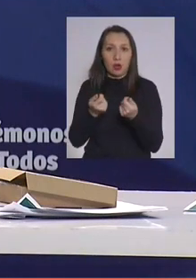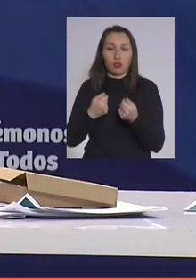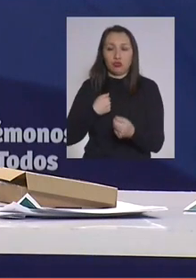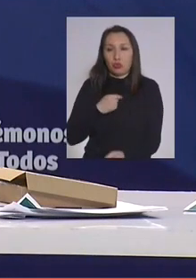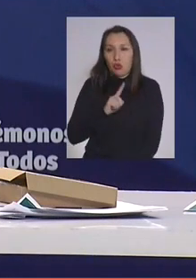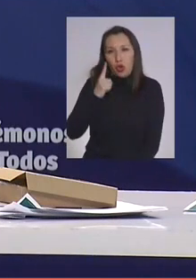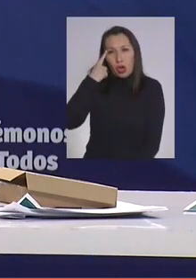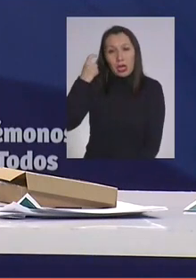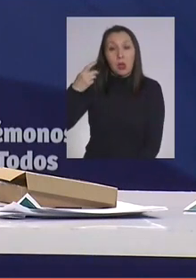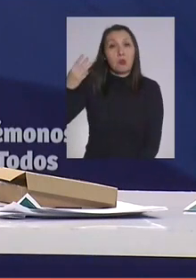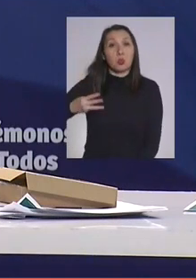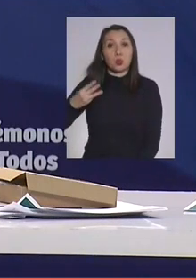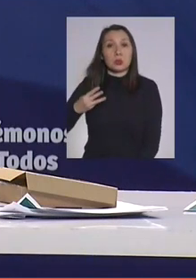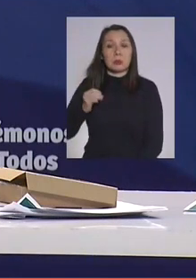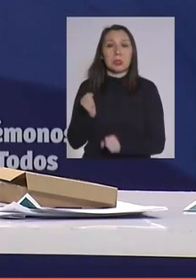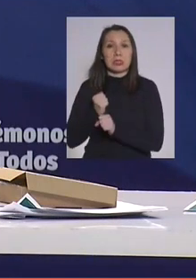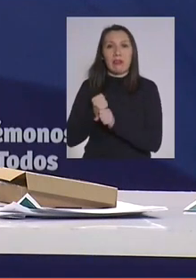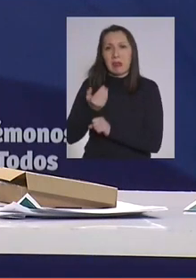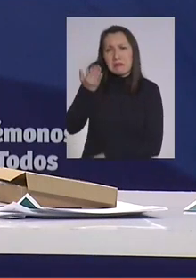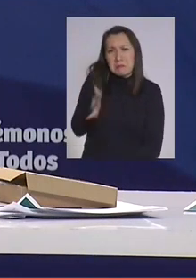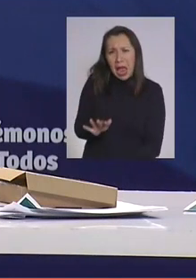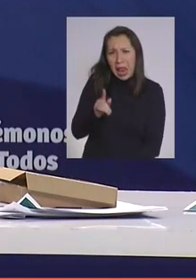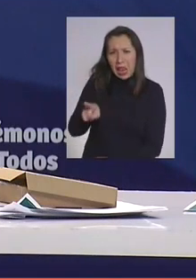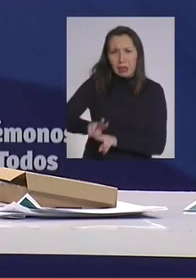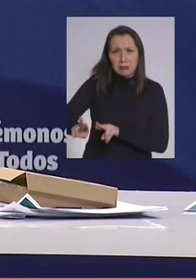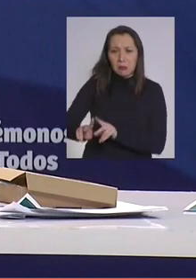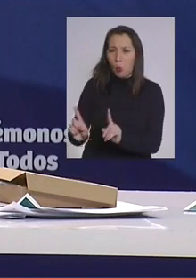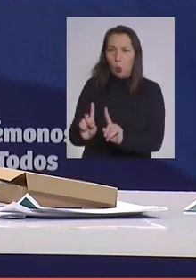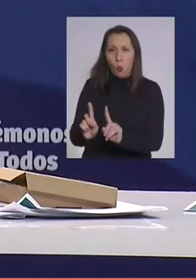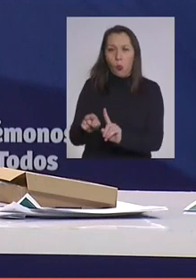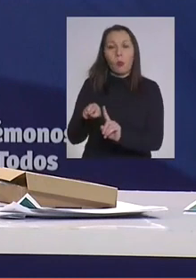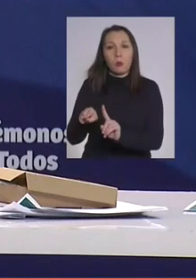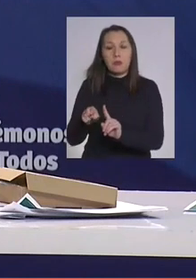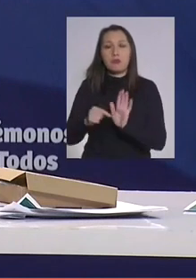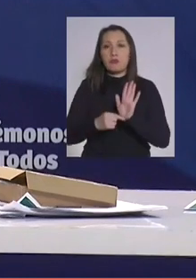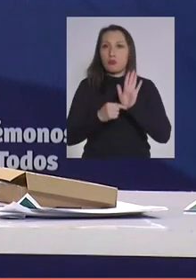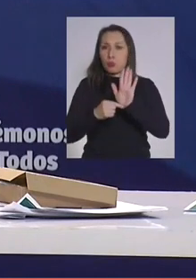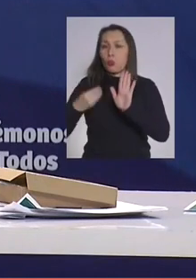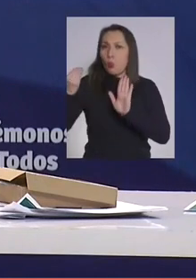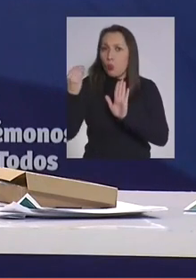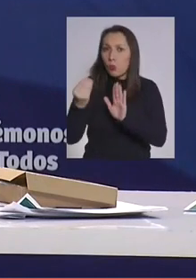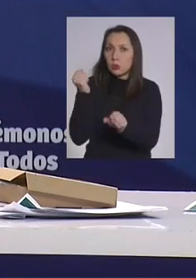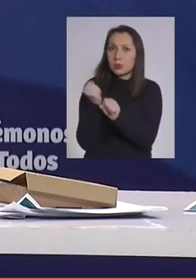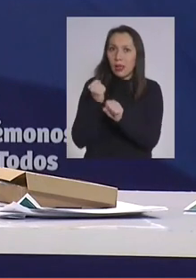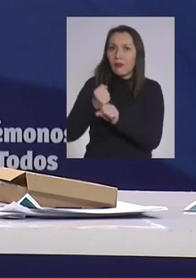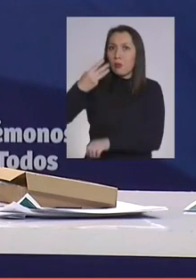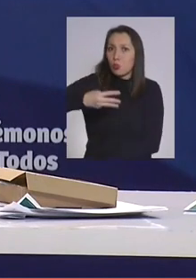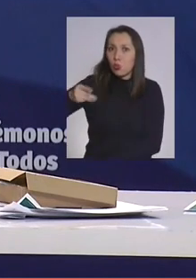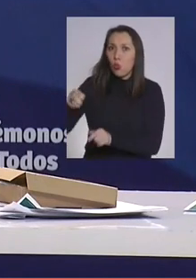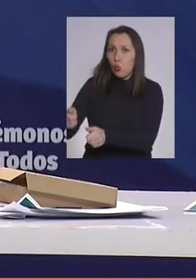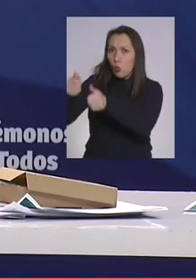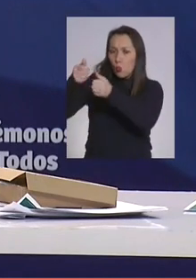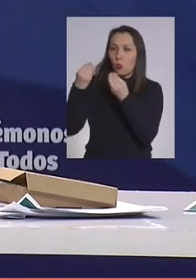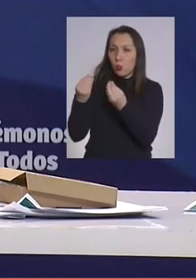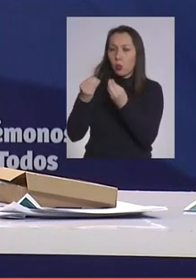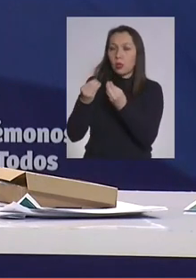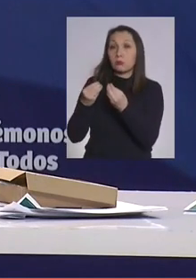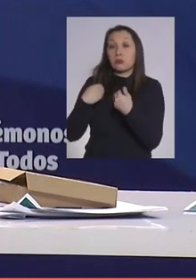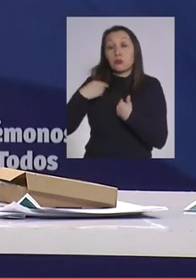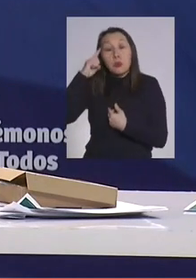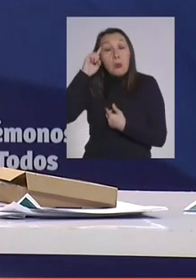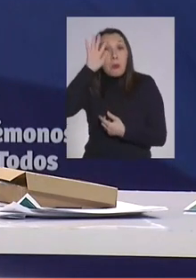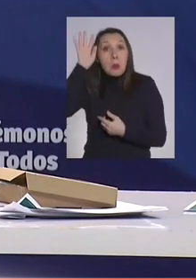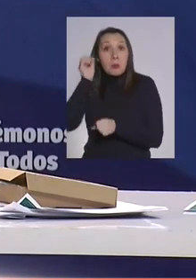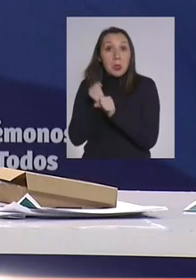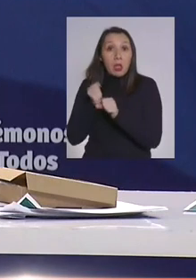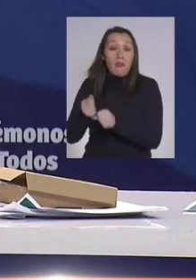no creo que los municipios estén trabajando mal todo lo contrario he destacado el trabajo municipal y yo me imagino que ellos